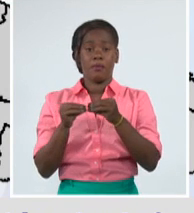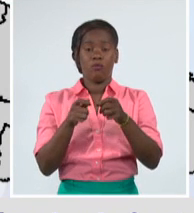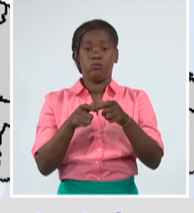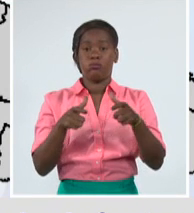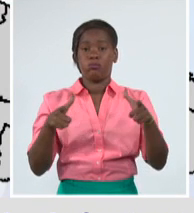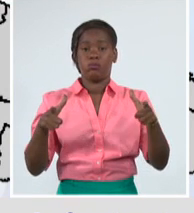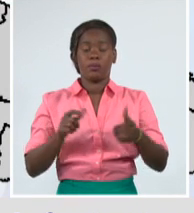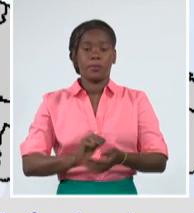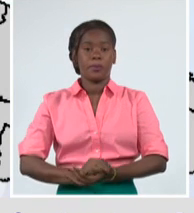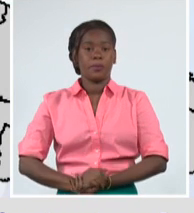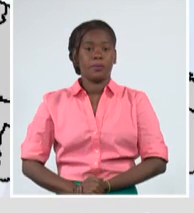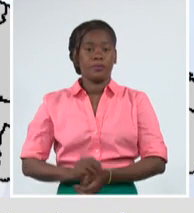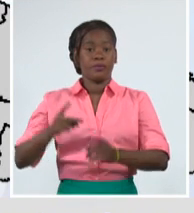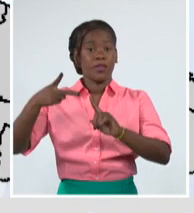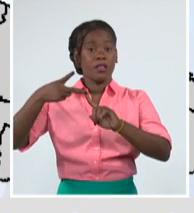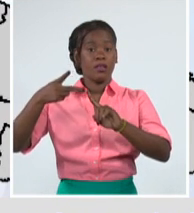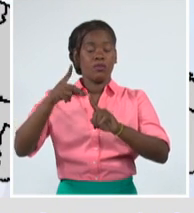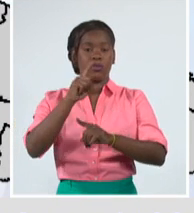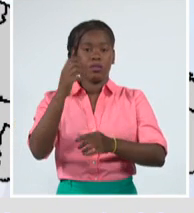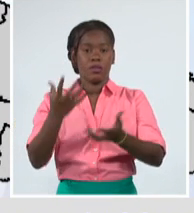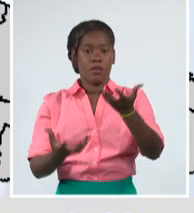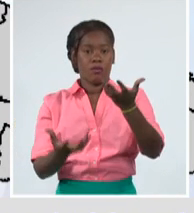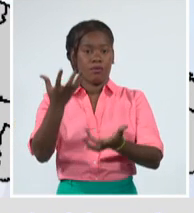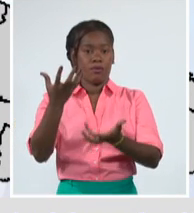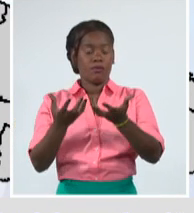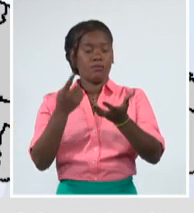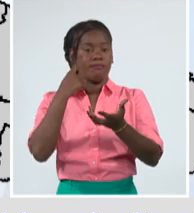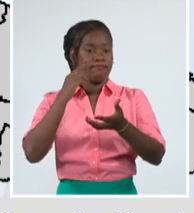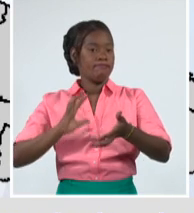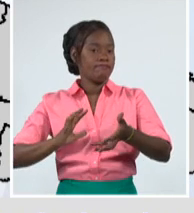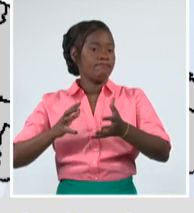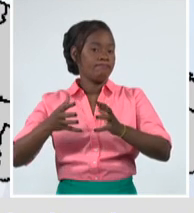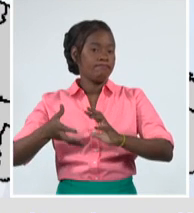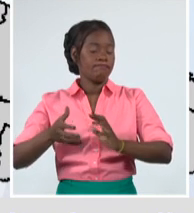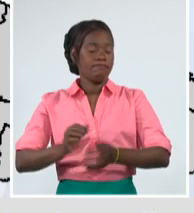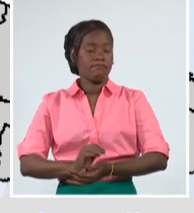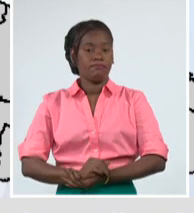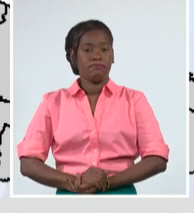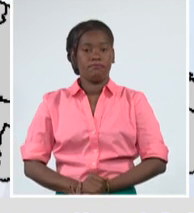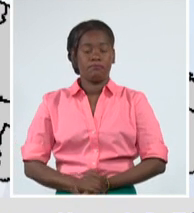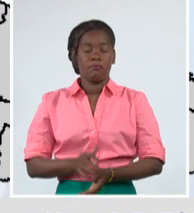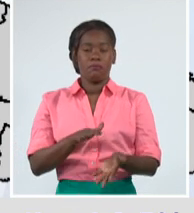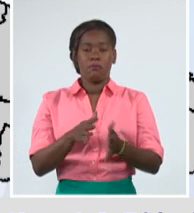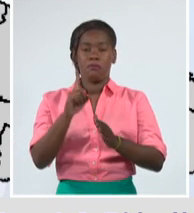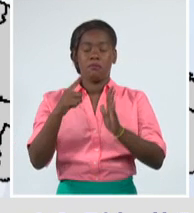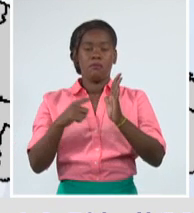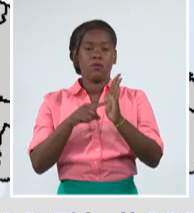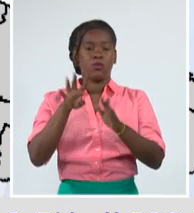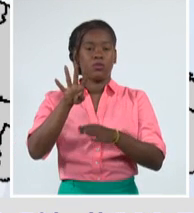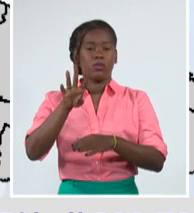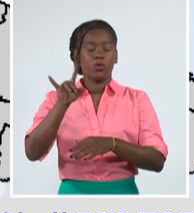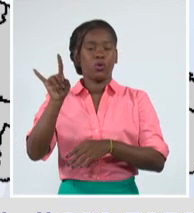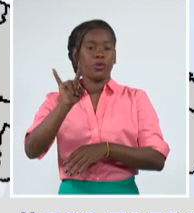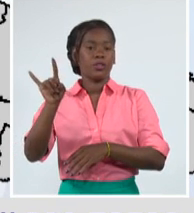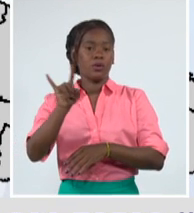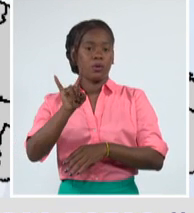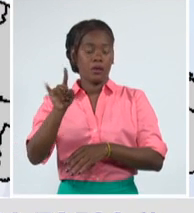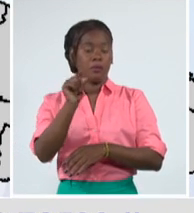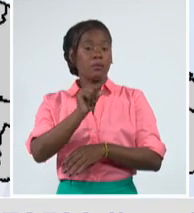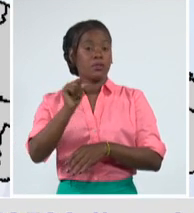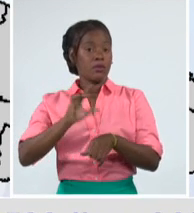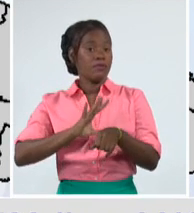sigue Cienfuegos, también muy complejo. Una cifra de 1.499, que es en